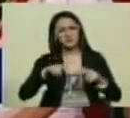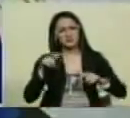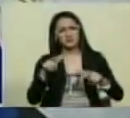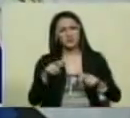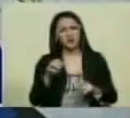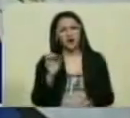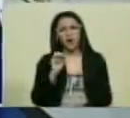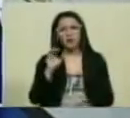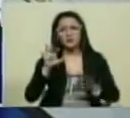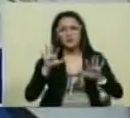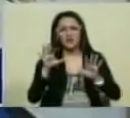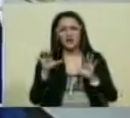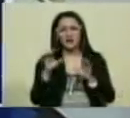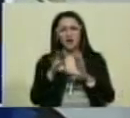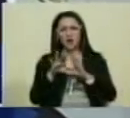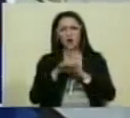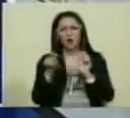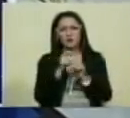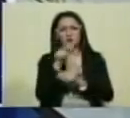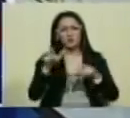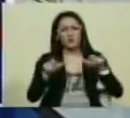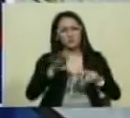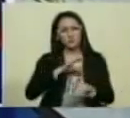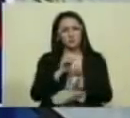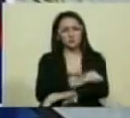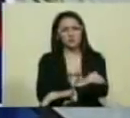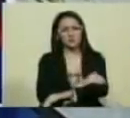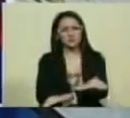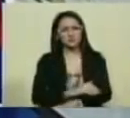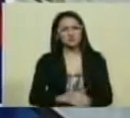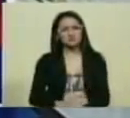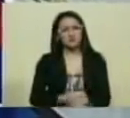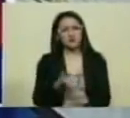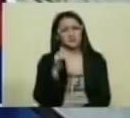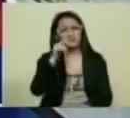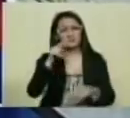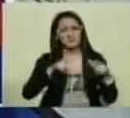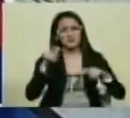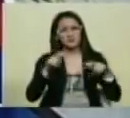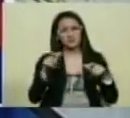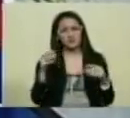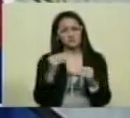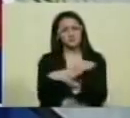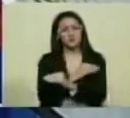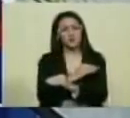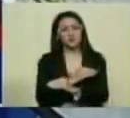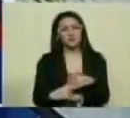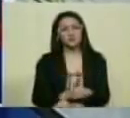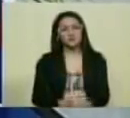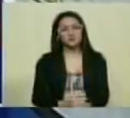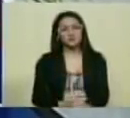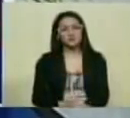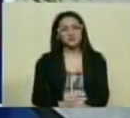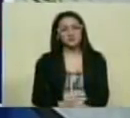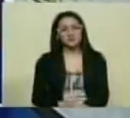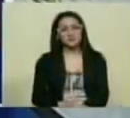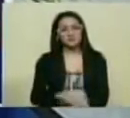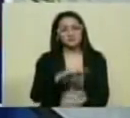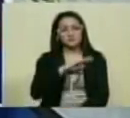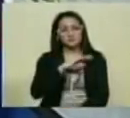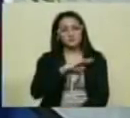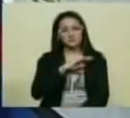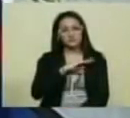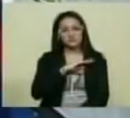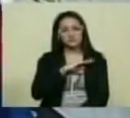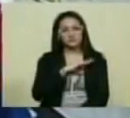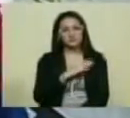Como 10 constituyentes de oposición, creo que no llegaba. Había gente contraria al reconocimiento, supuestamente nuestra,